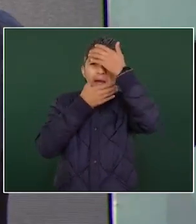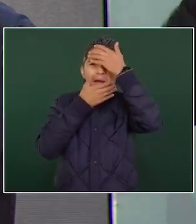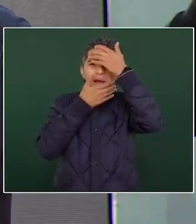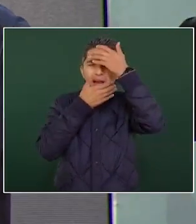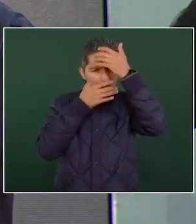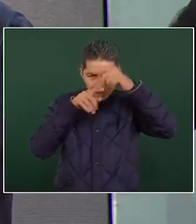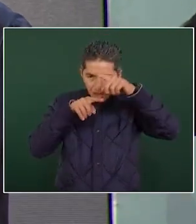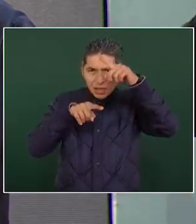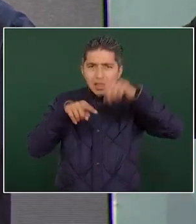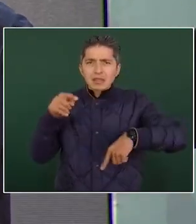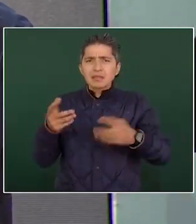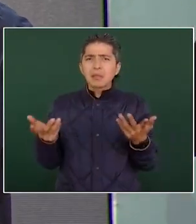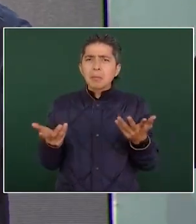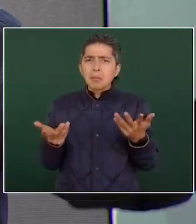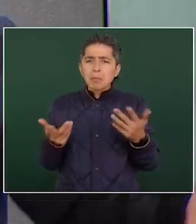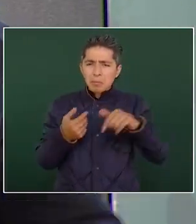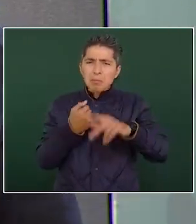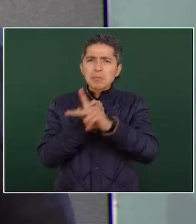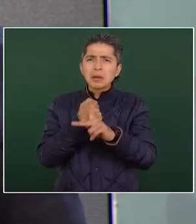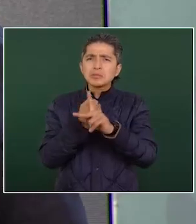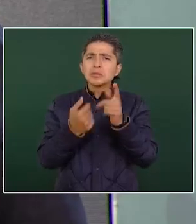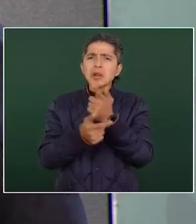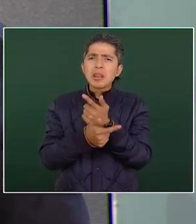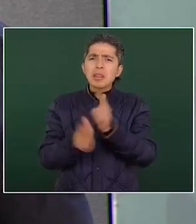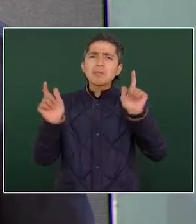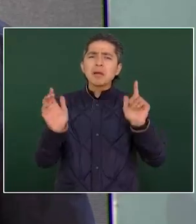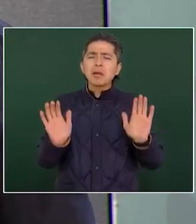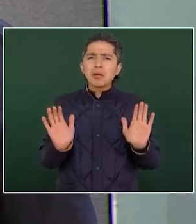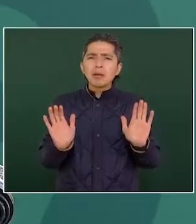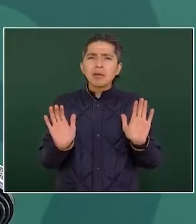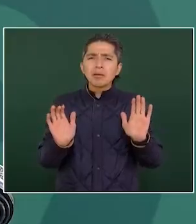Si vivimos en un país libre,